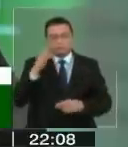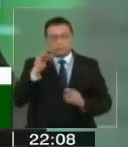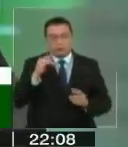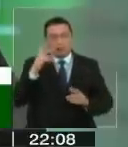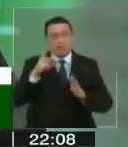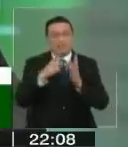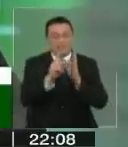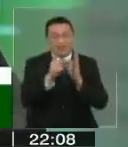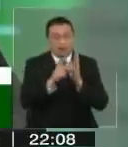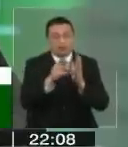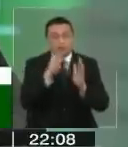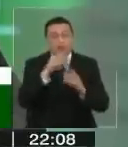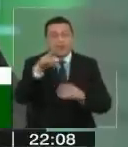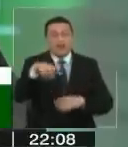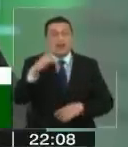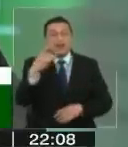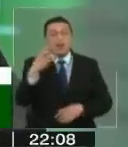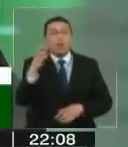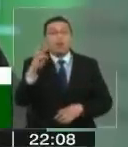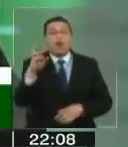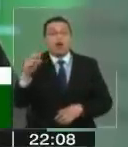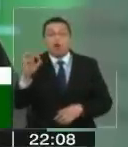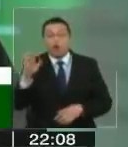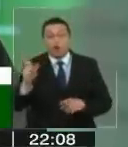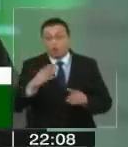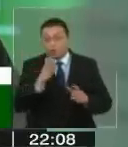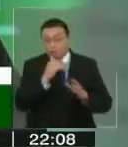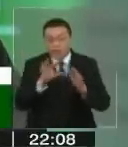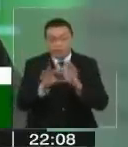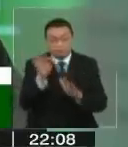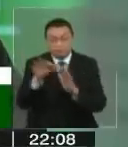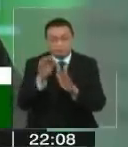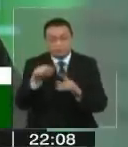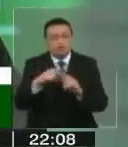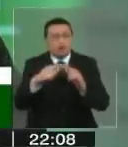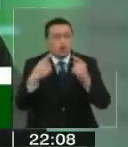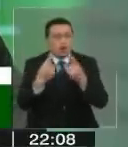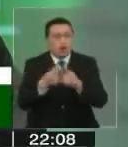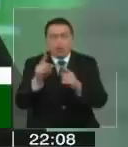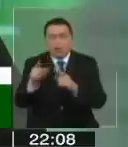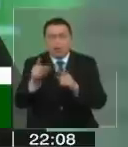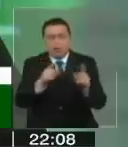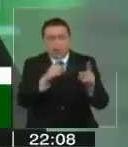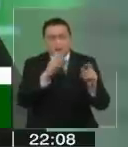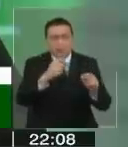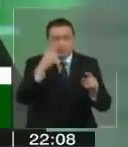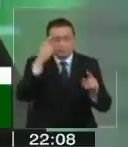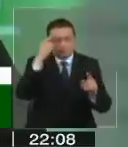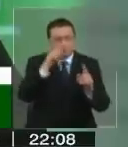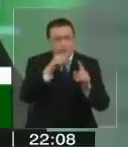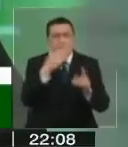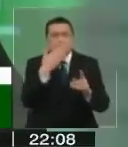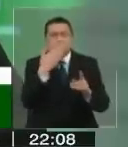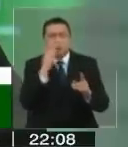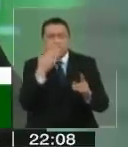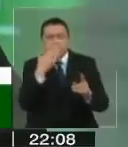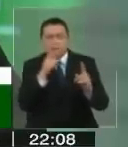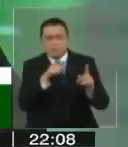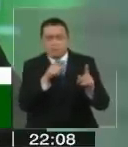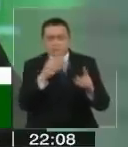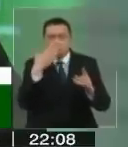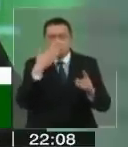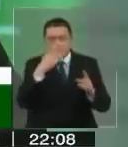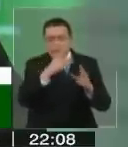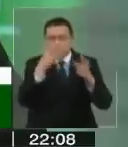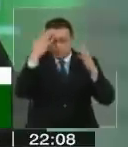diagnóstico porque ningún neurólogo pudo llegar al diagnóstico. Lo llevé donde todos los neurólogos que consideré que podían ser los más capos en